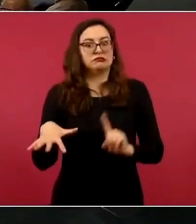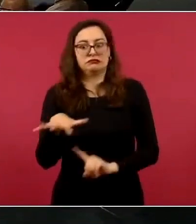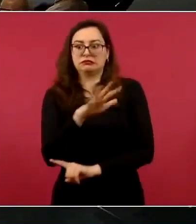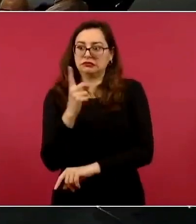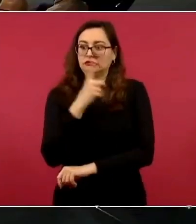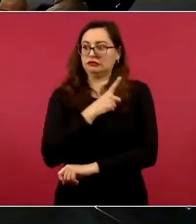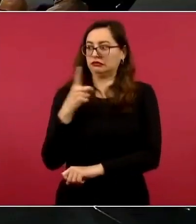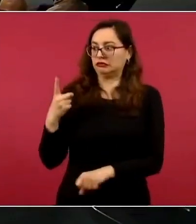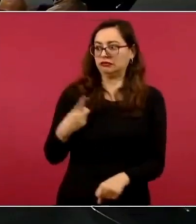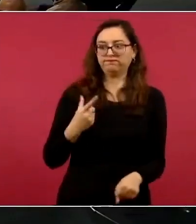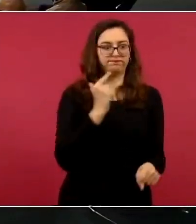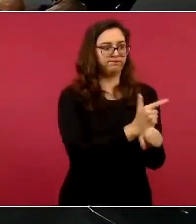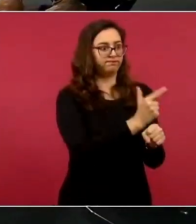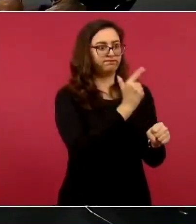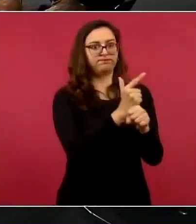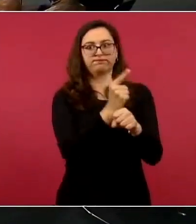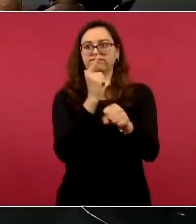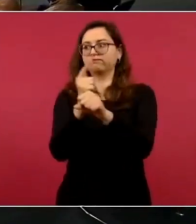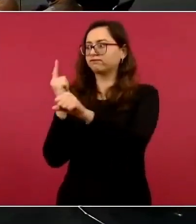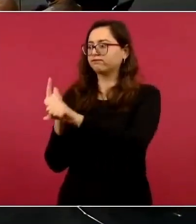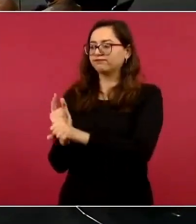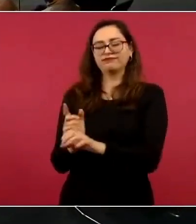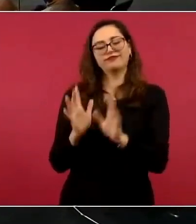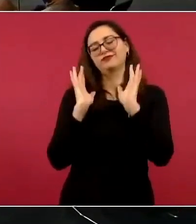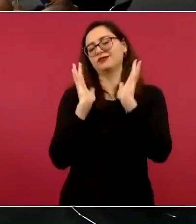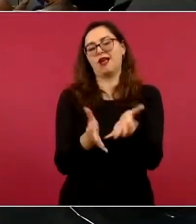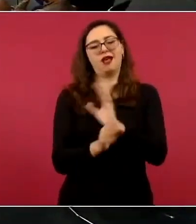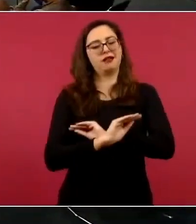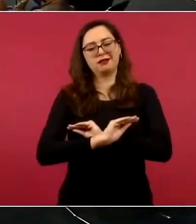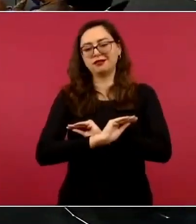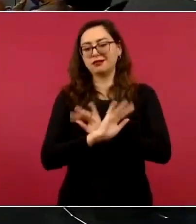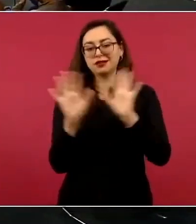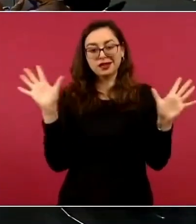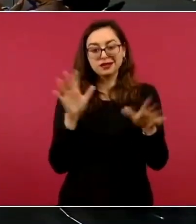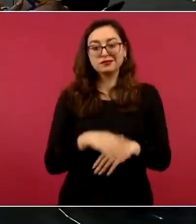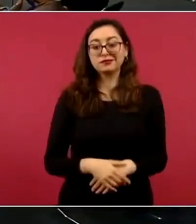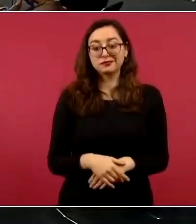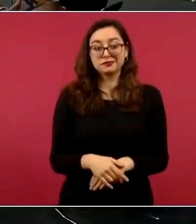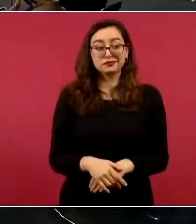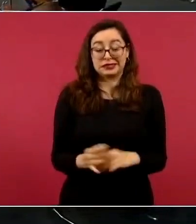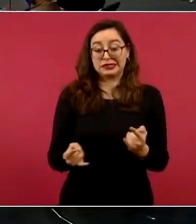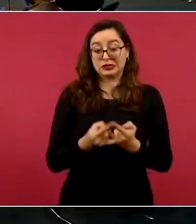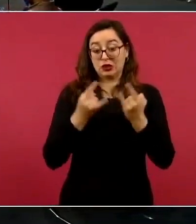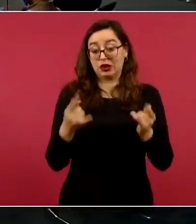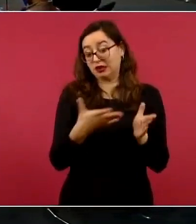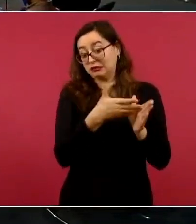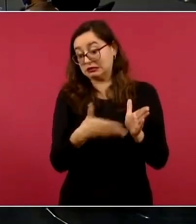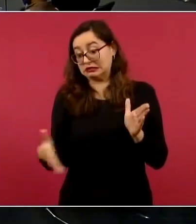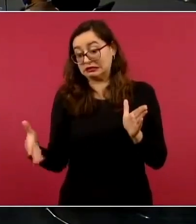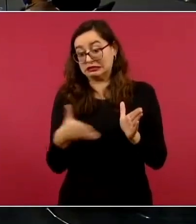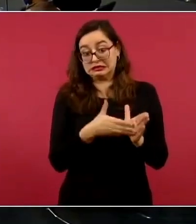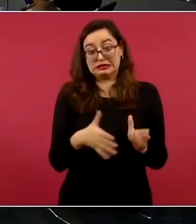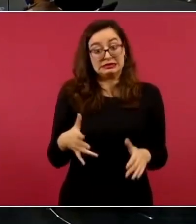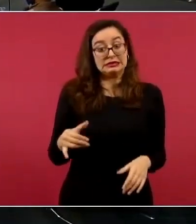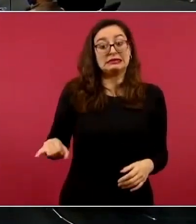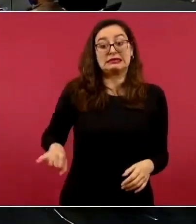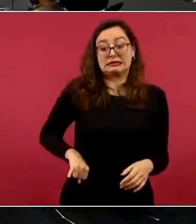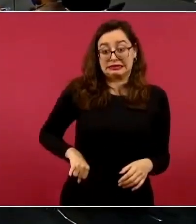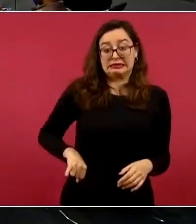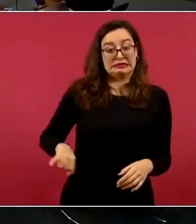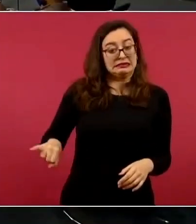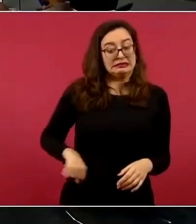y aunque estamos viviendo un momento muy interesante, yo diría estelar